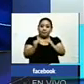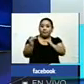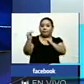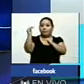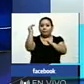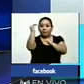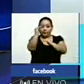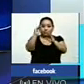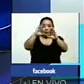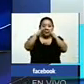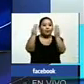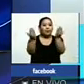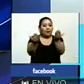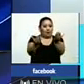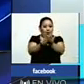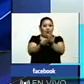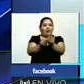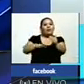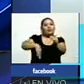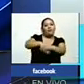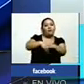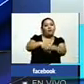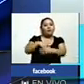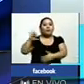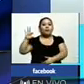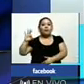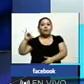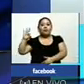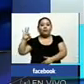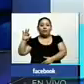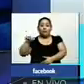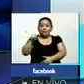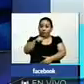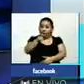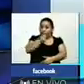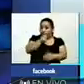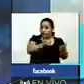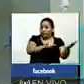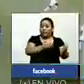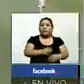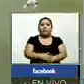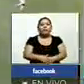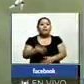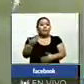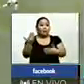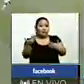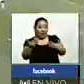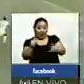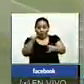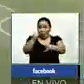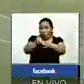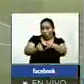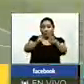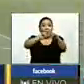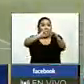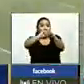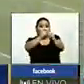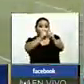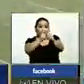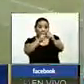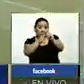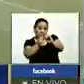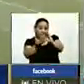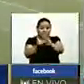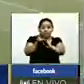el ranking mundial de la FIFA. Vamos a ver esta información y mucha más en el siguiente informe. De acuerdo a la última actualización del